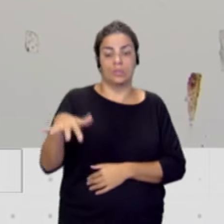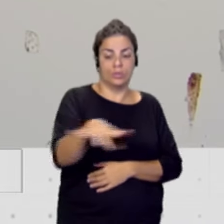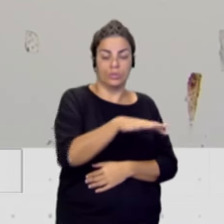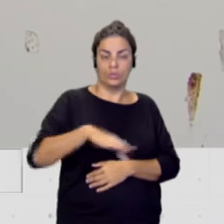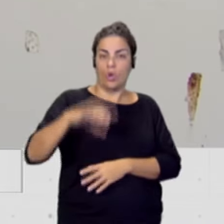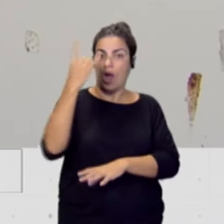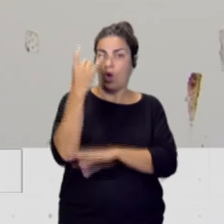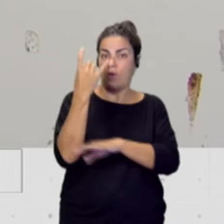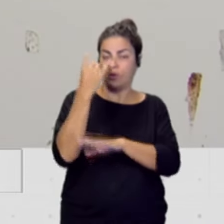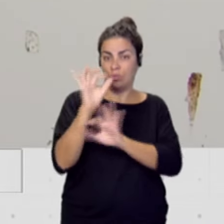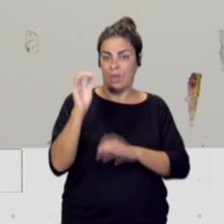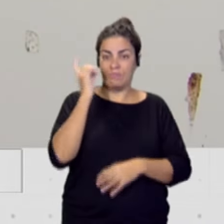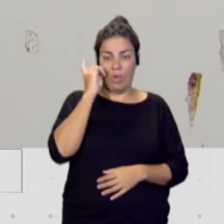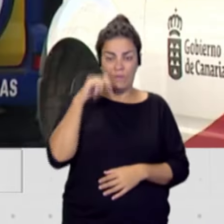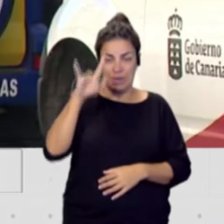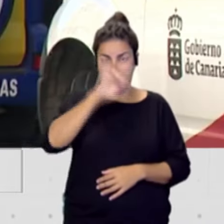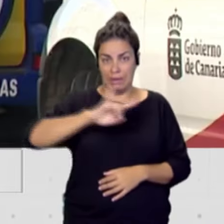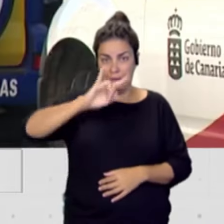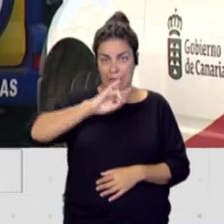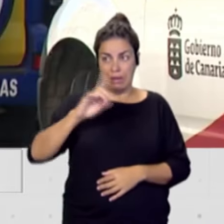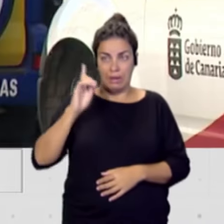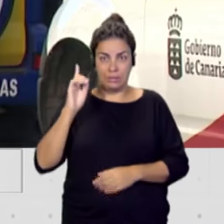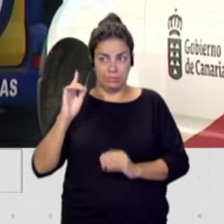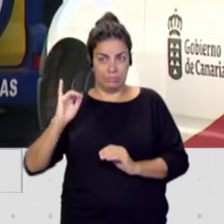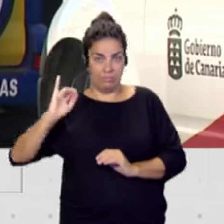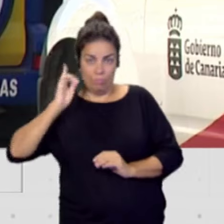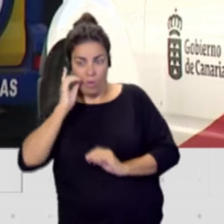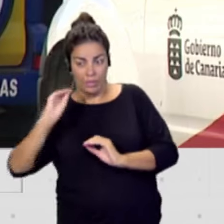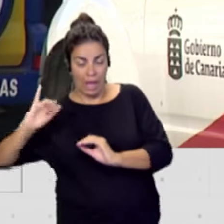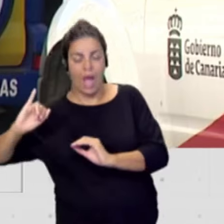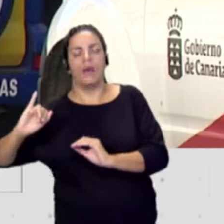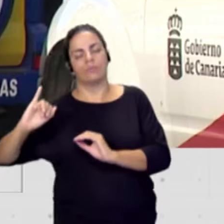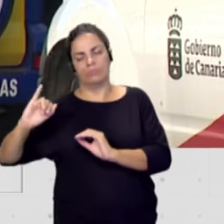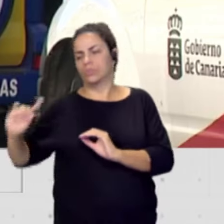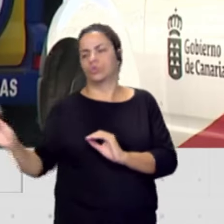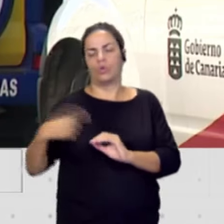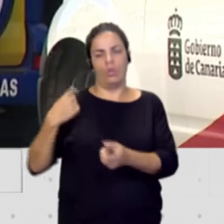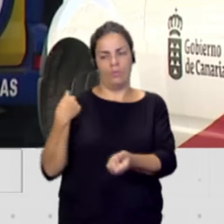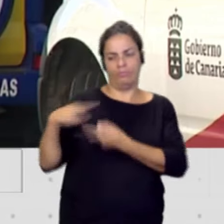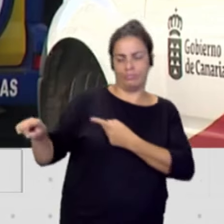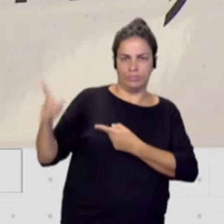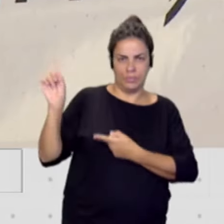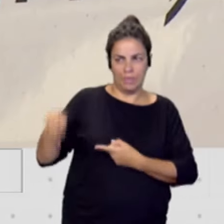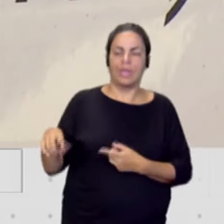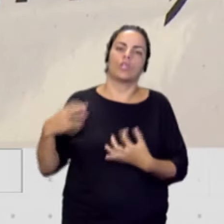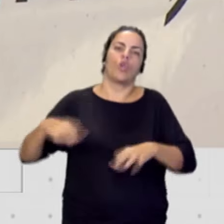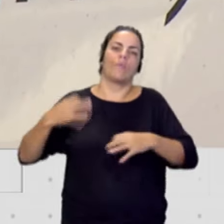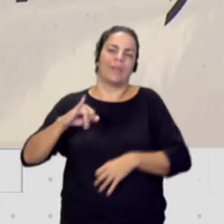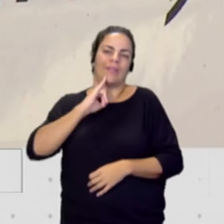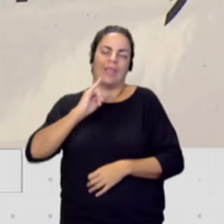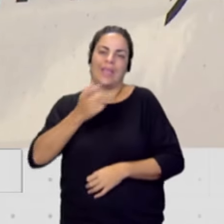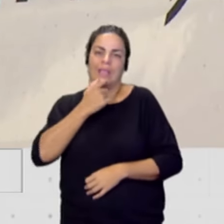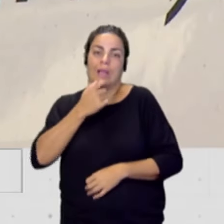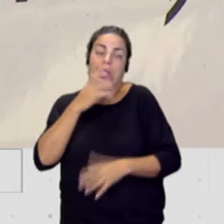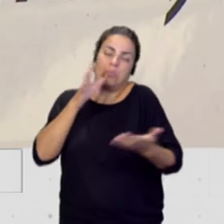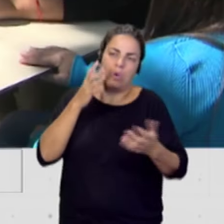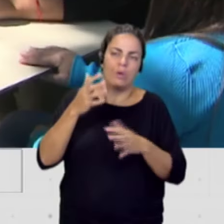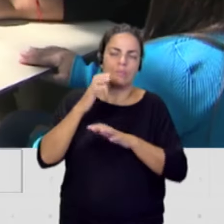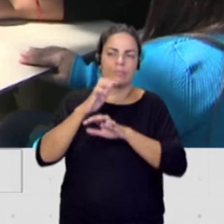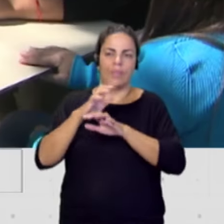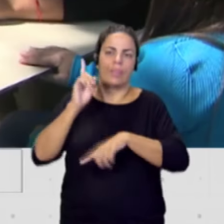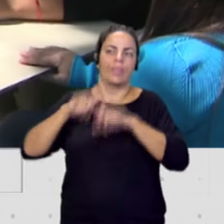de telefonía móvil en Canarias recibirán ese mensaje, ya les digo, normalmente en inglés, que es el mensaje que tendrán preconfigurado su telefonía